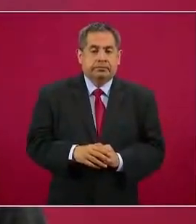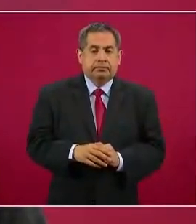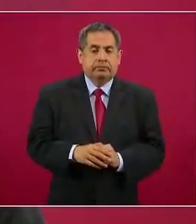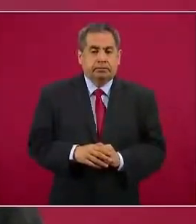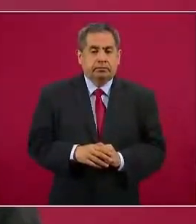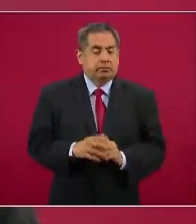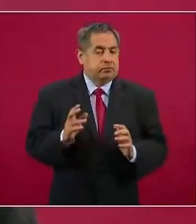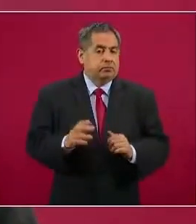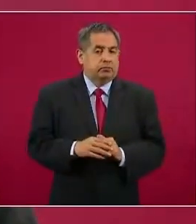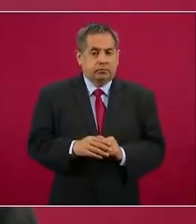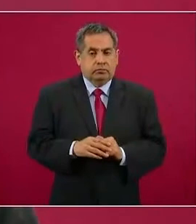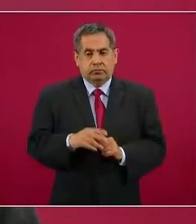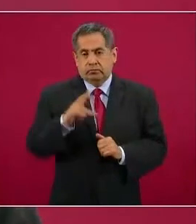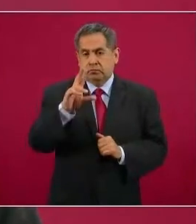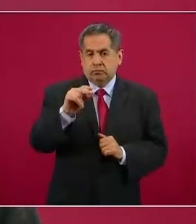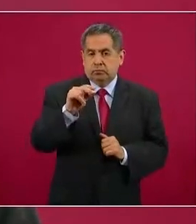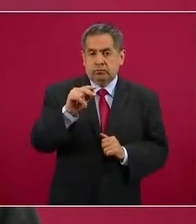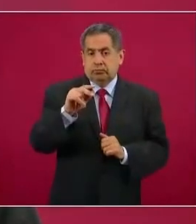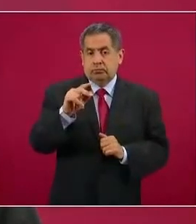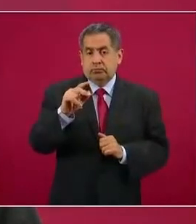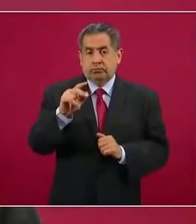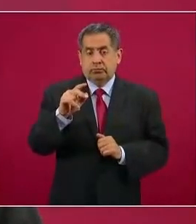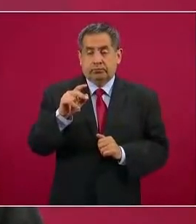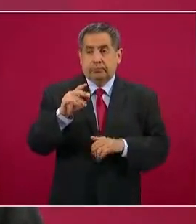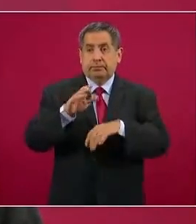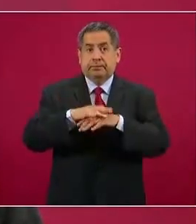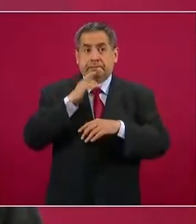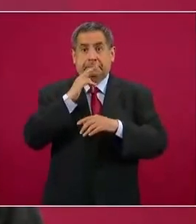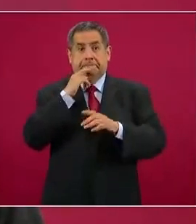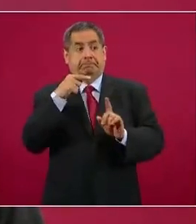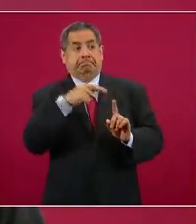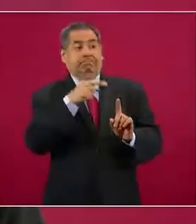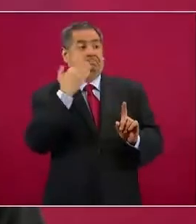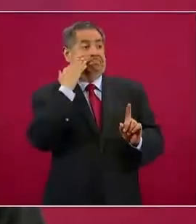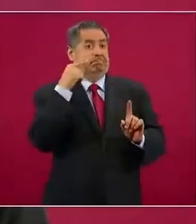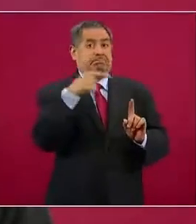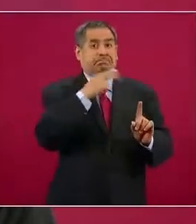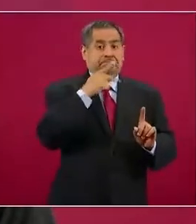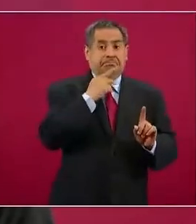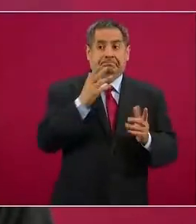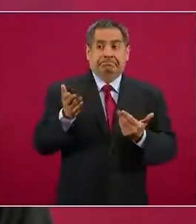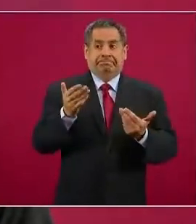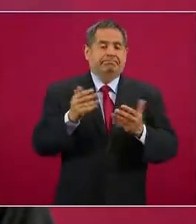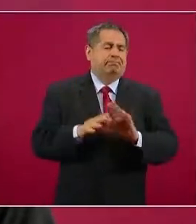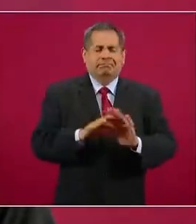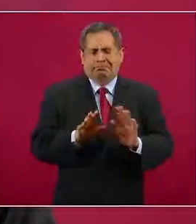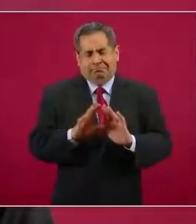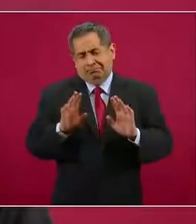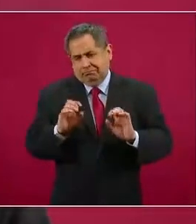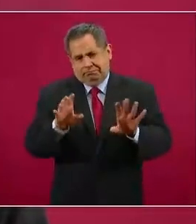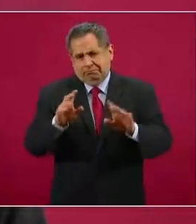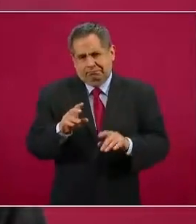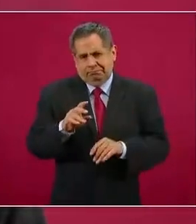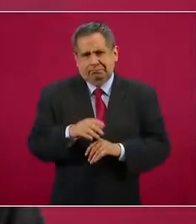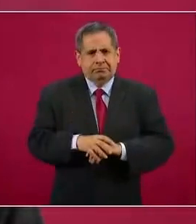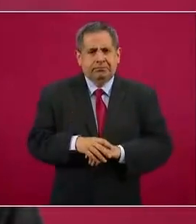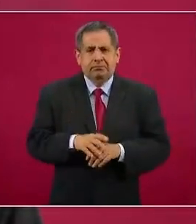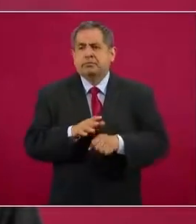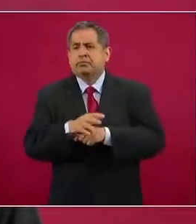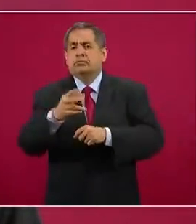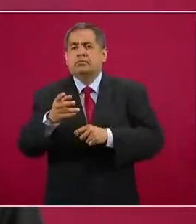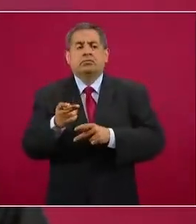Y no le estoy haciendo publicidad a Face, ¿eh? Ni es un cuestionamiento